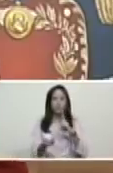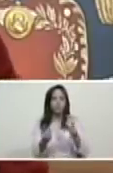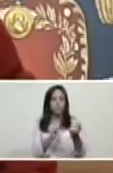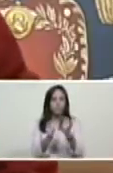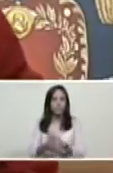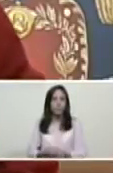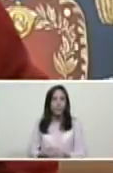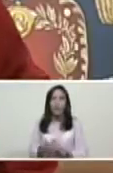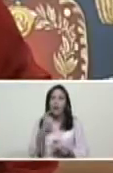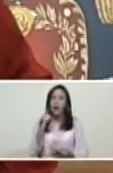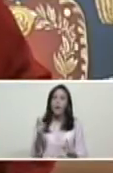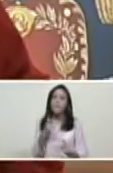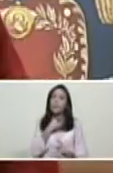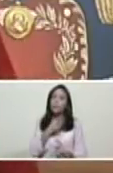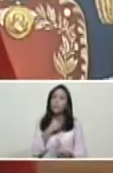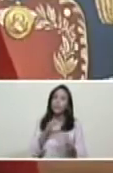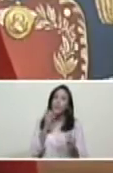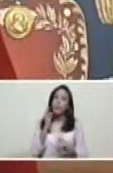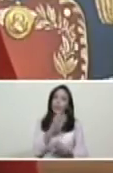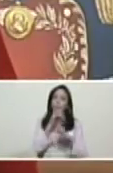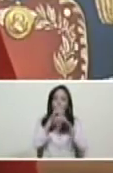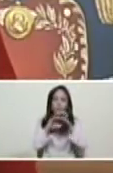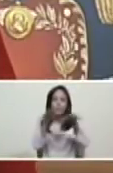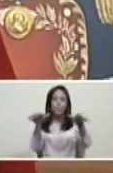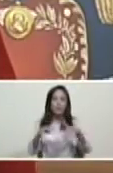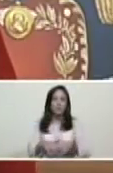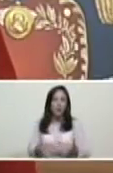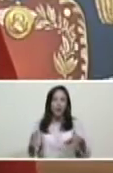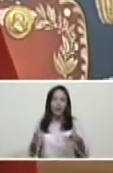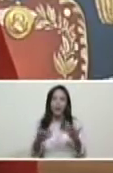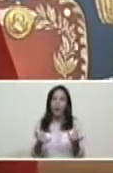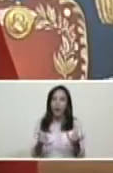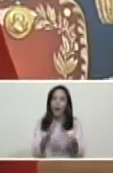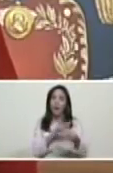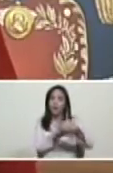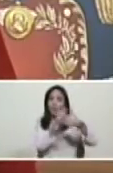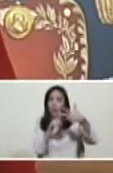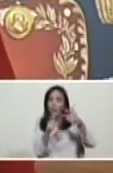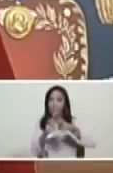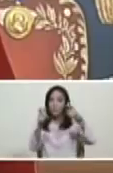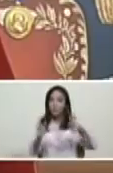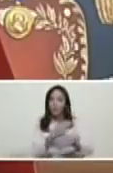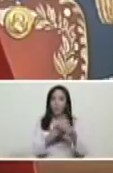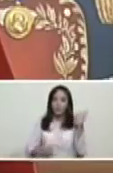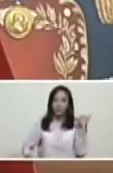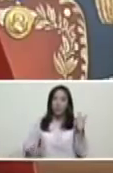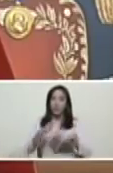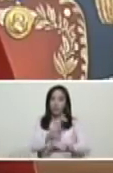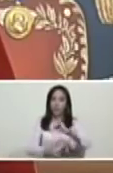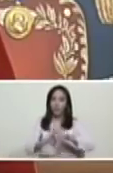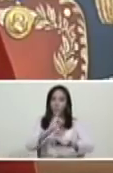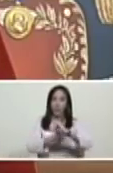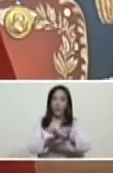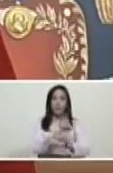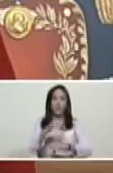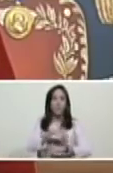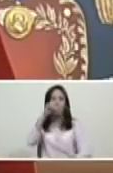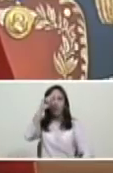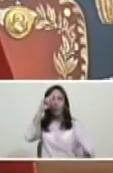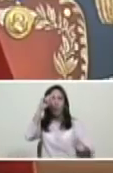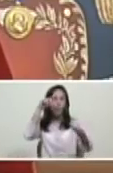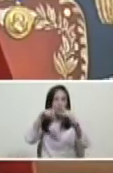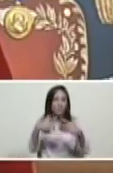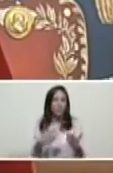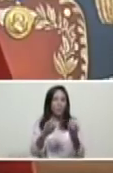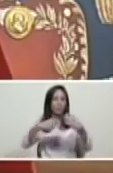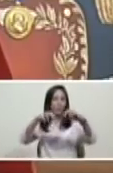de Venezuela y qué mensaje de su gobierno le da a sus actores internacionales con ese tipo de encuentros. Y también, bueno,